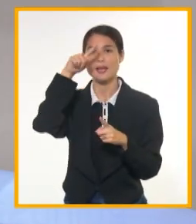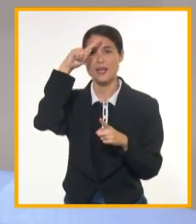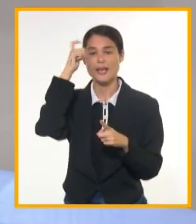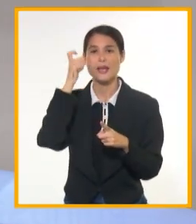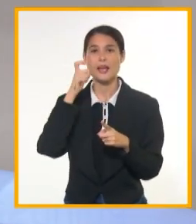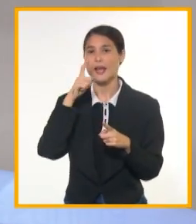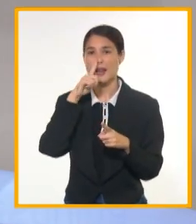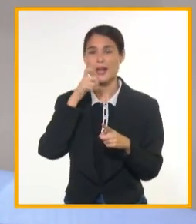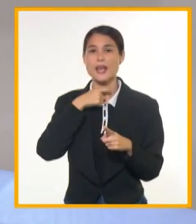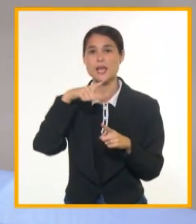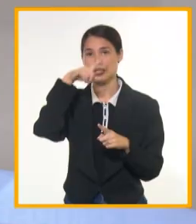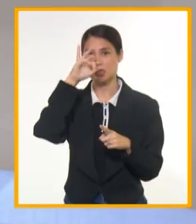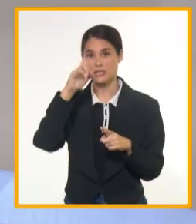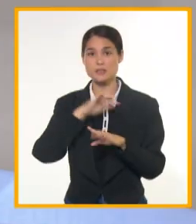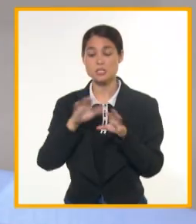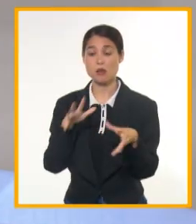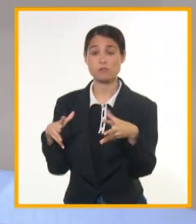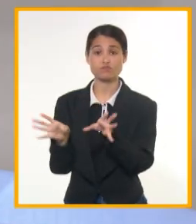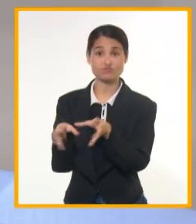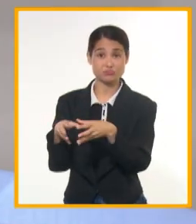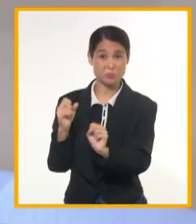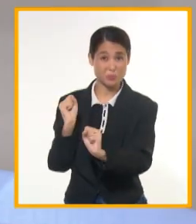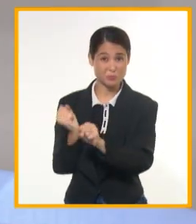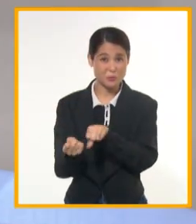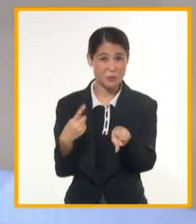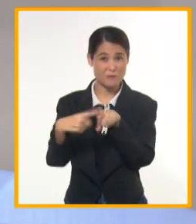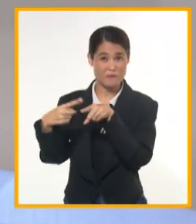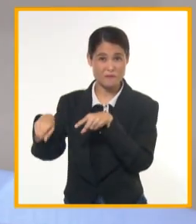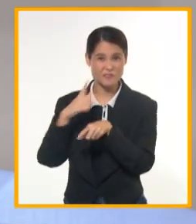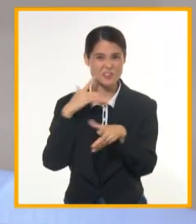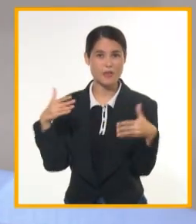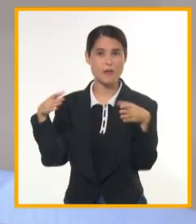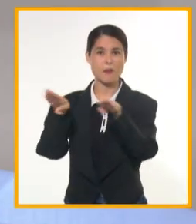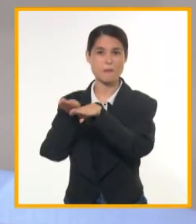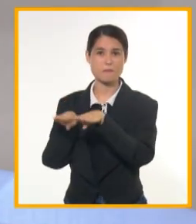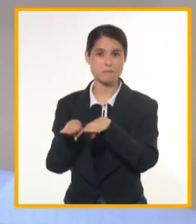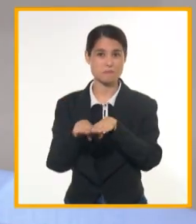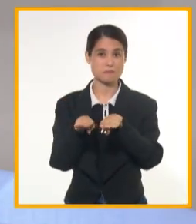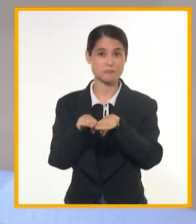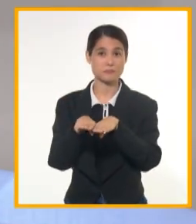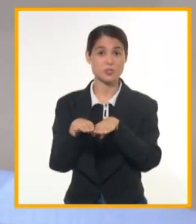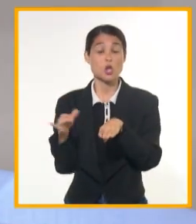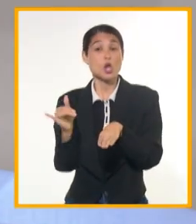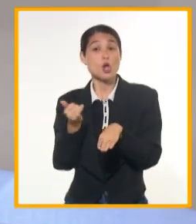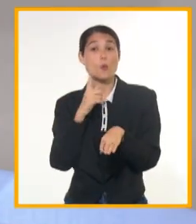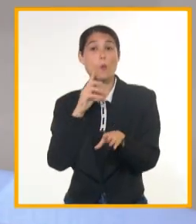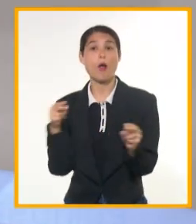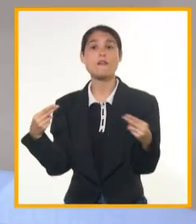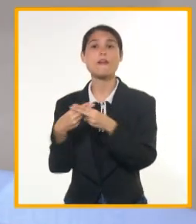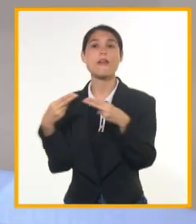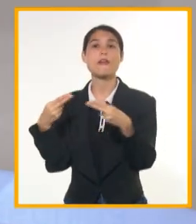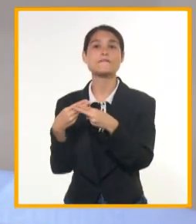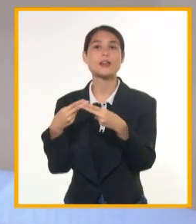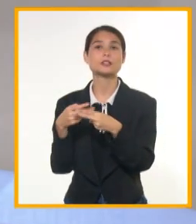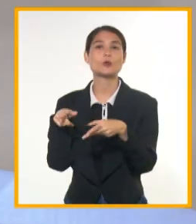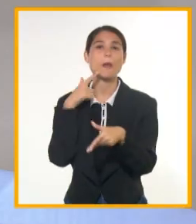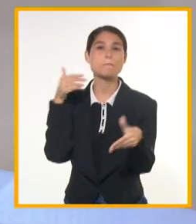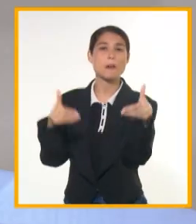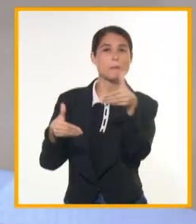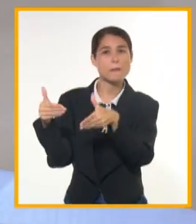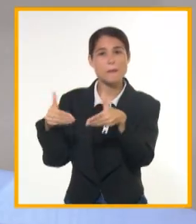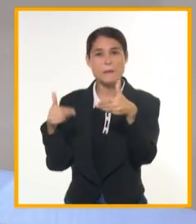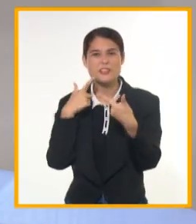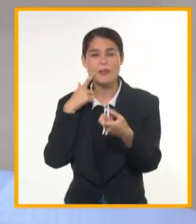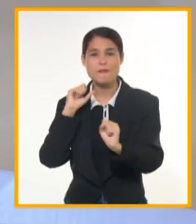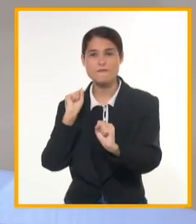a los peloteros cubanos de los de otras nacionalidades con relación a su juego, su participación en Major League